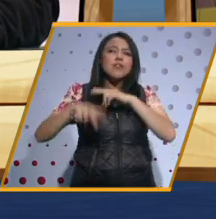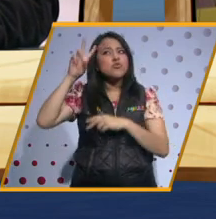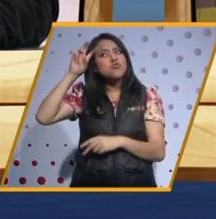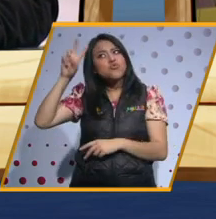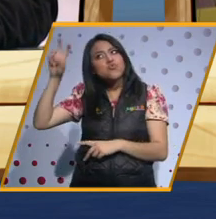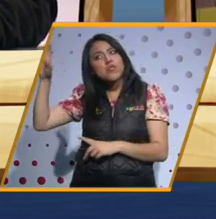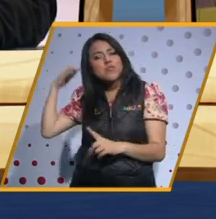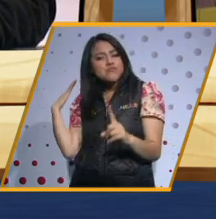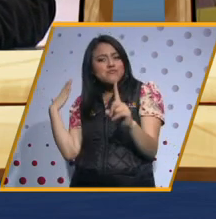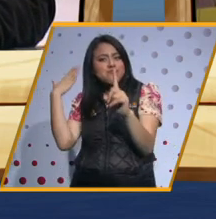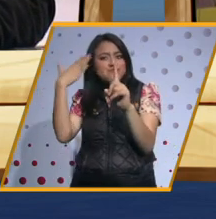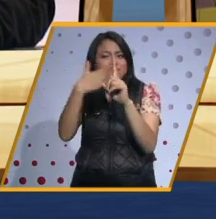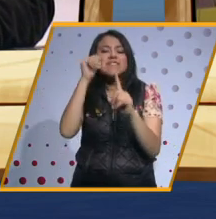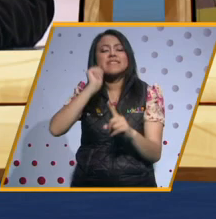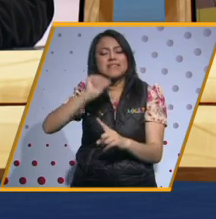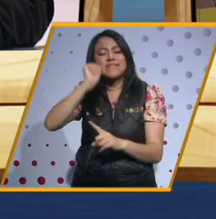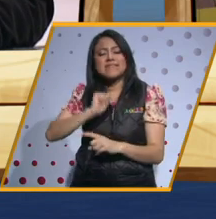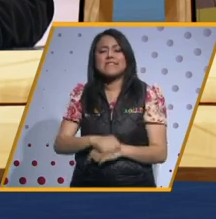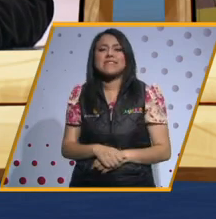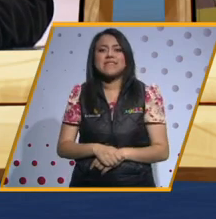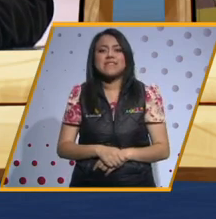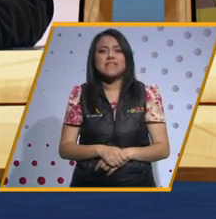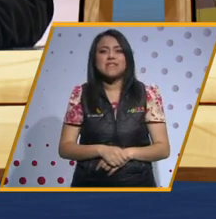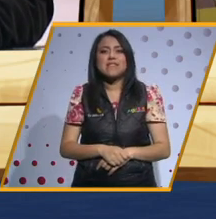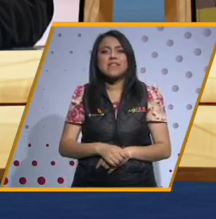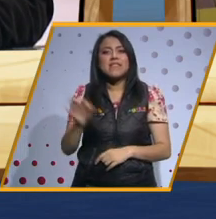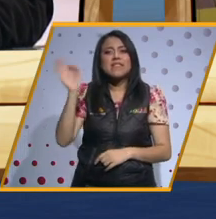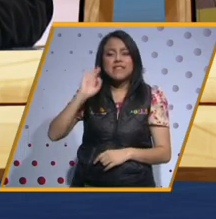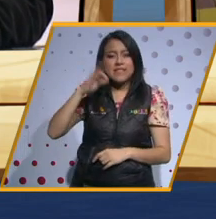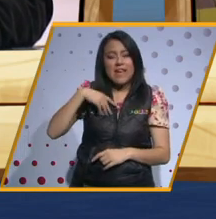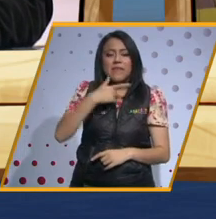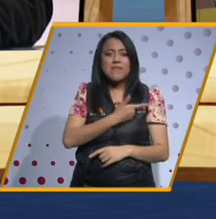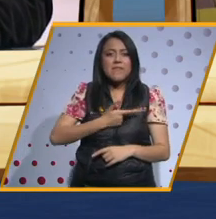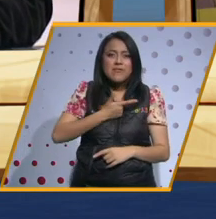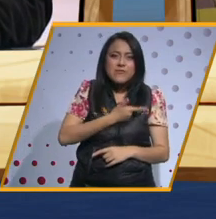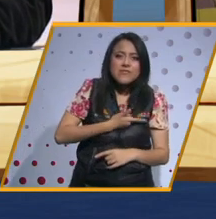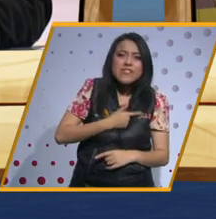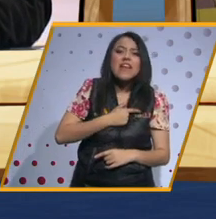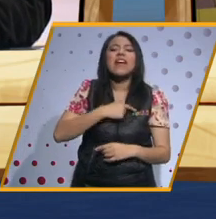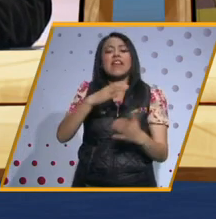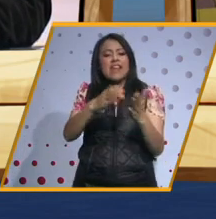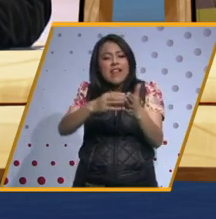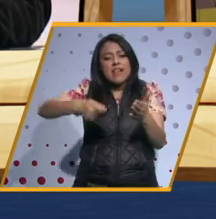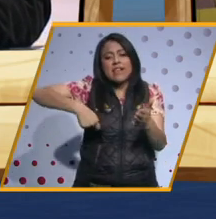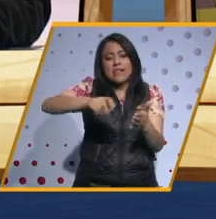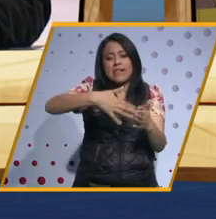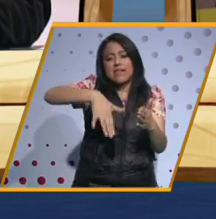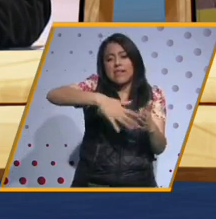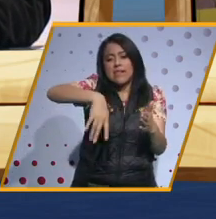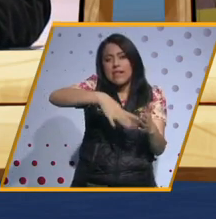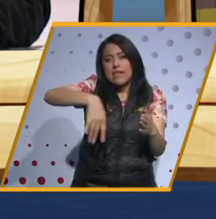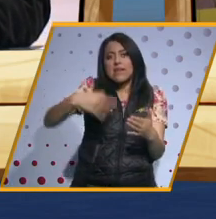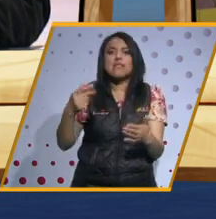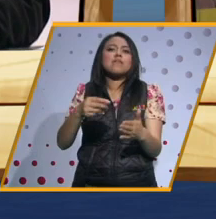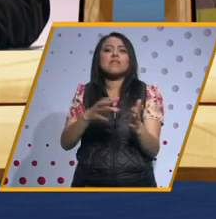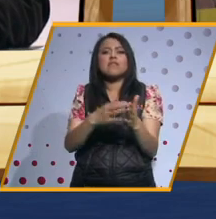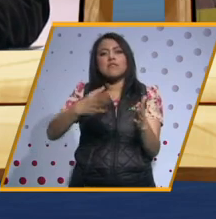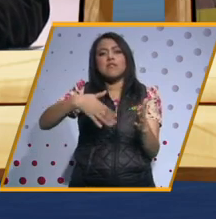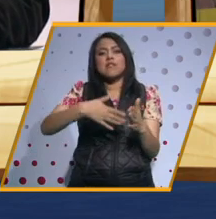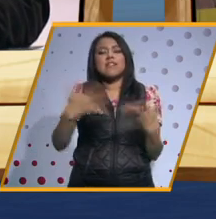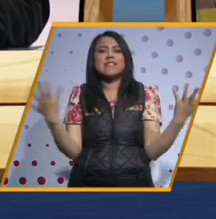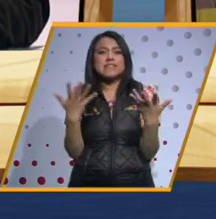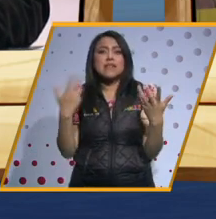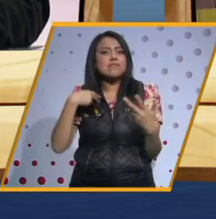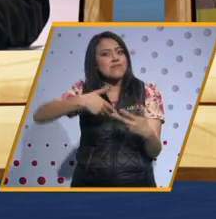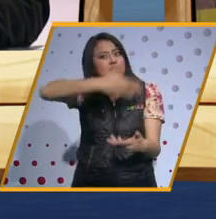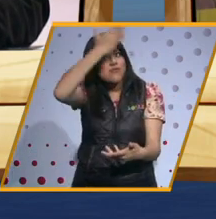ahí estamos. Y claro que sí, me encantaría guisar para ustedes. Oye, hombre, no sabes lo que estás diciendo. No